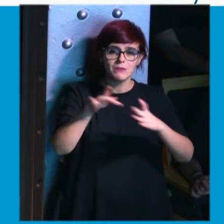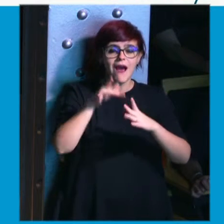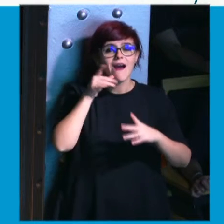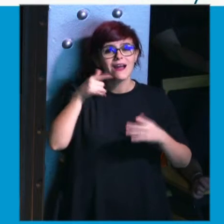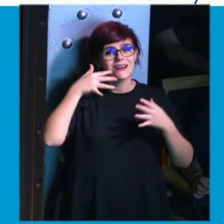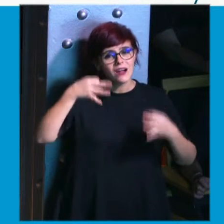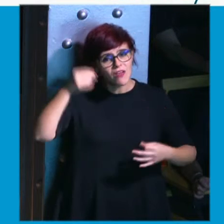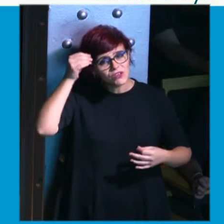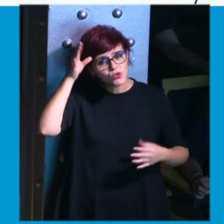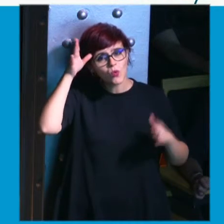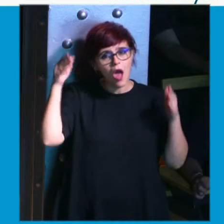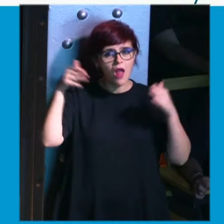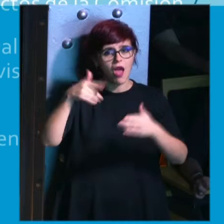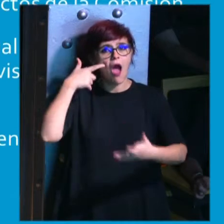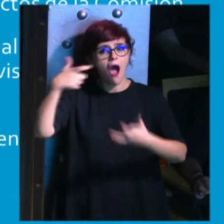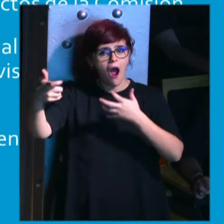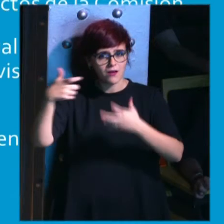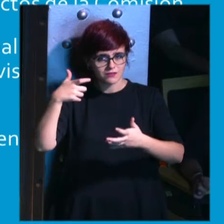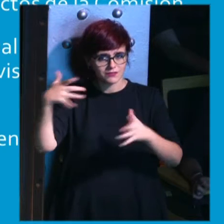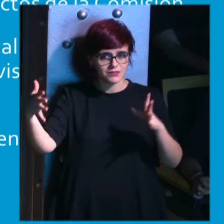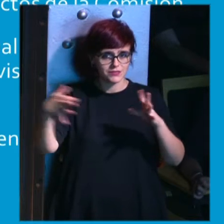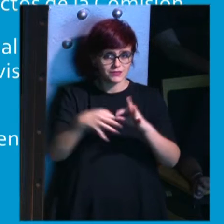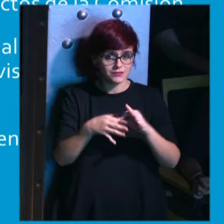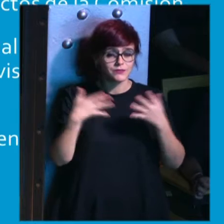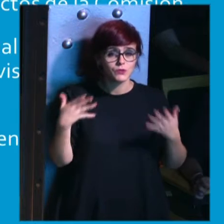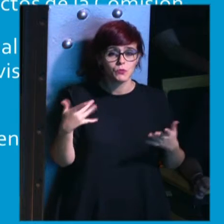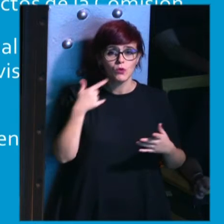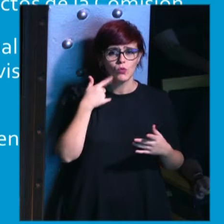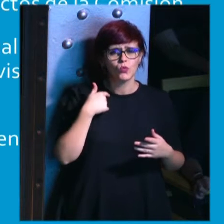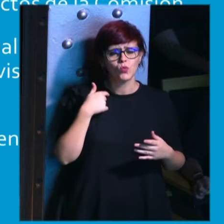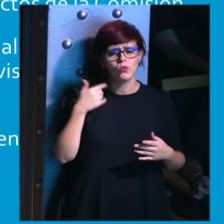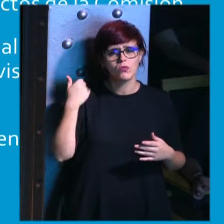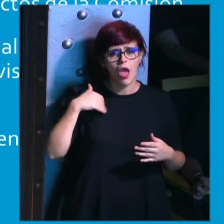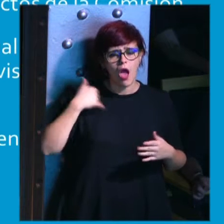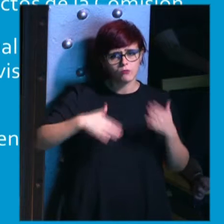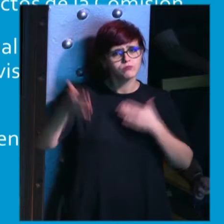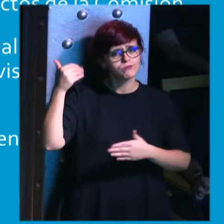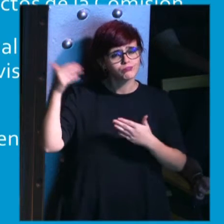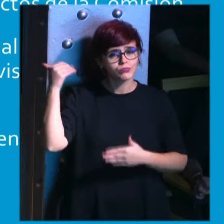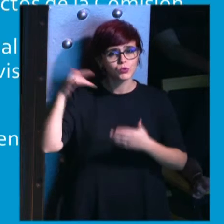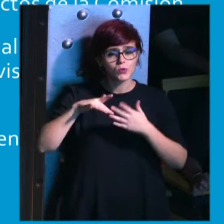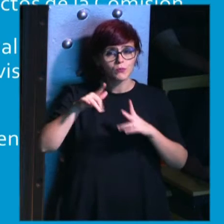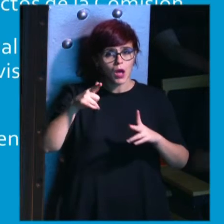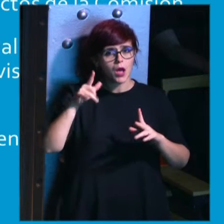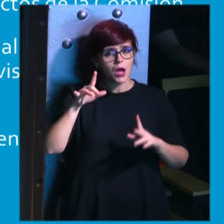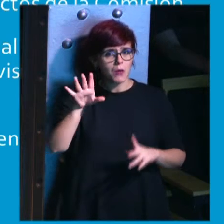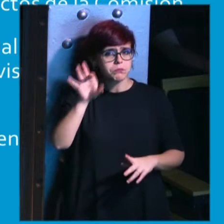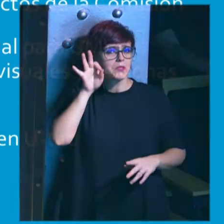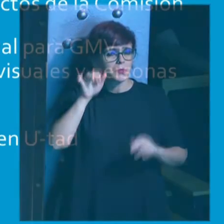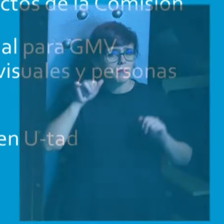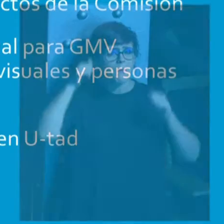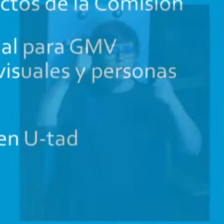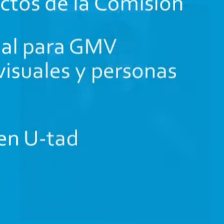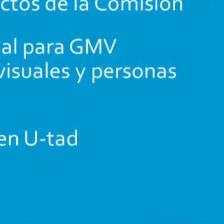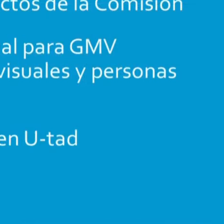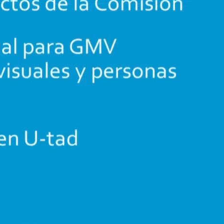virtual centrada en el arte, porque yo realmente cuando hace ya algún tiempo, ¿no?, pues decidí hace 10 años que esto de la realidad